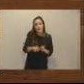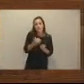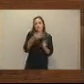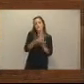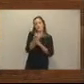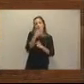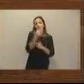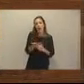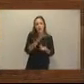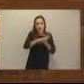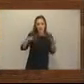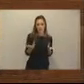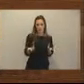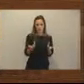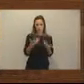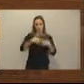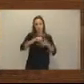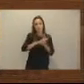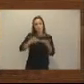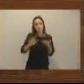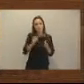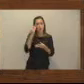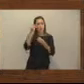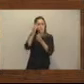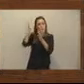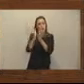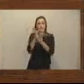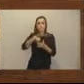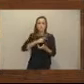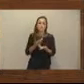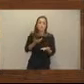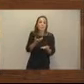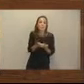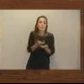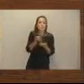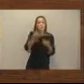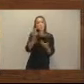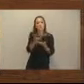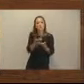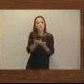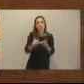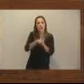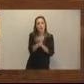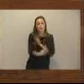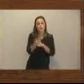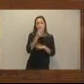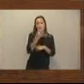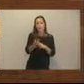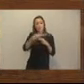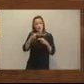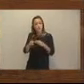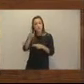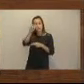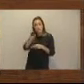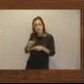funcionamiento. Imagínense que presentásemos PNLs, propuestas no legislativas, para decirle a los políticos que tienen que ser transparentes, que no tienen que